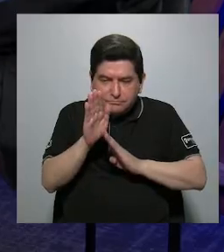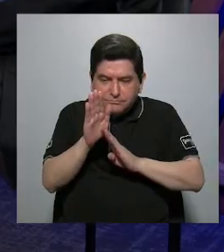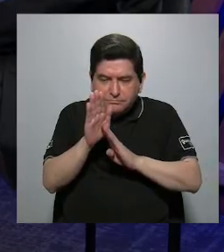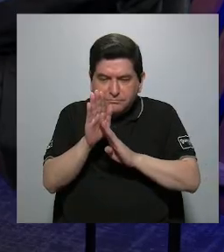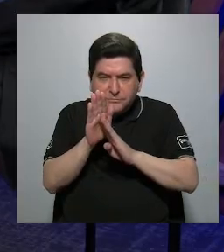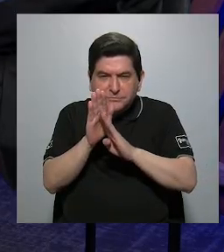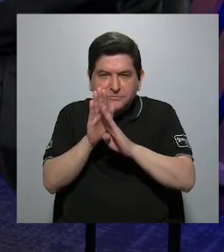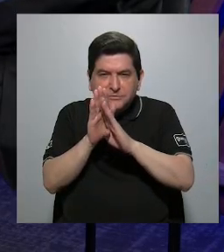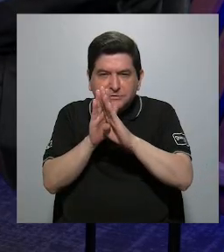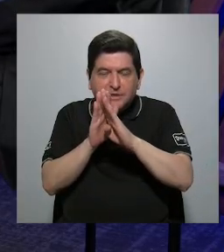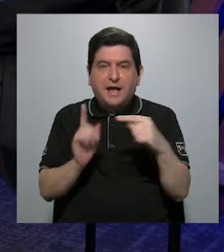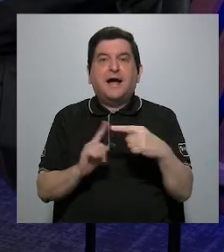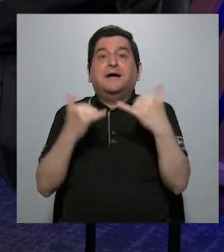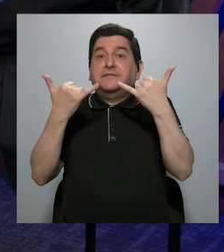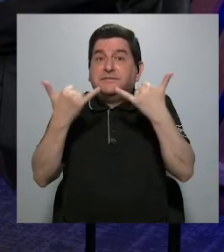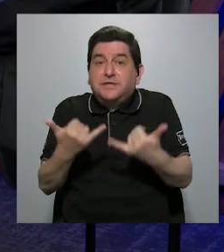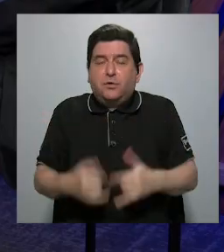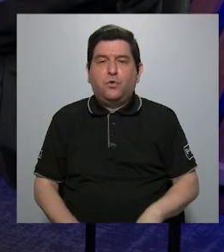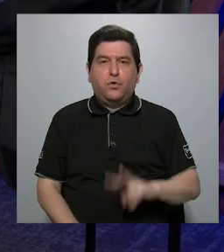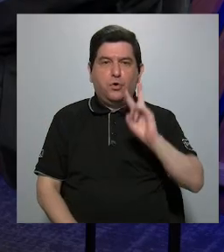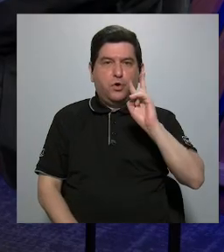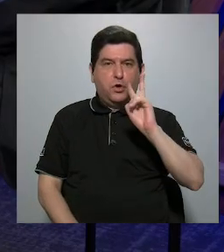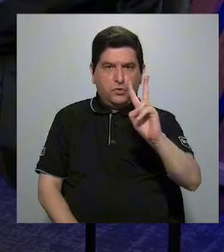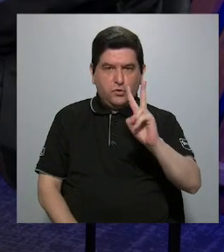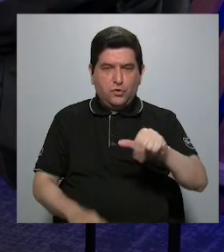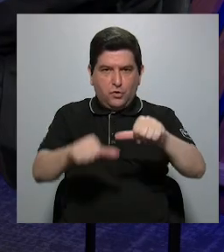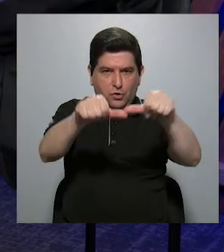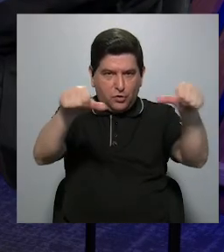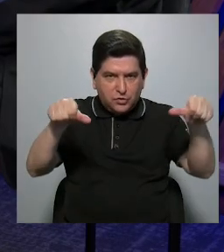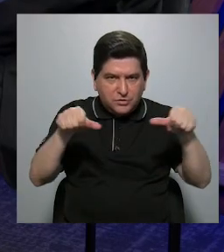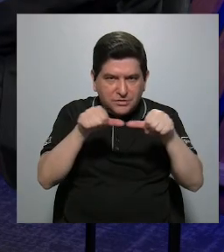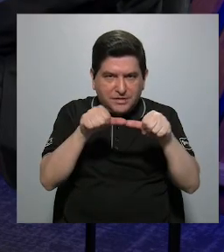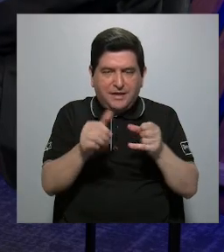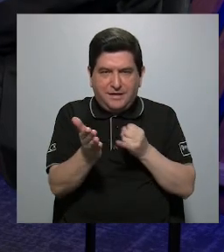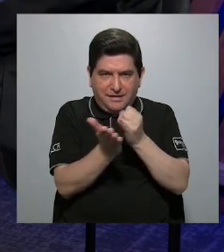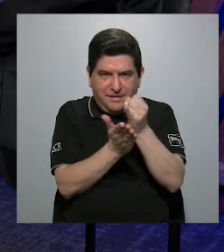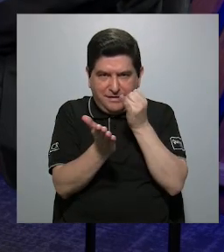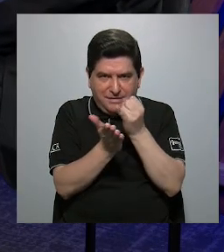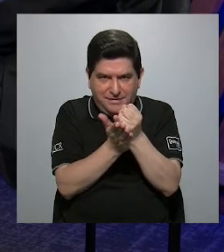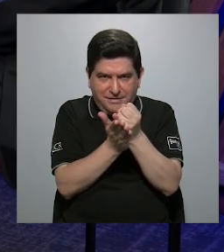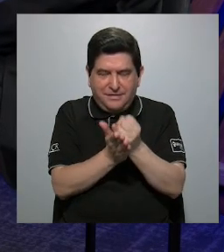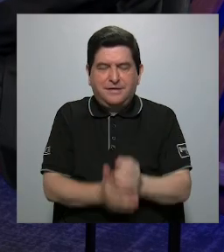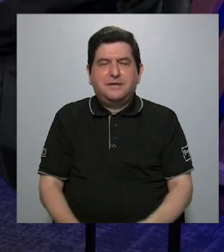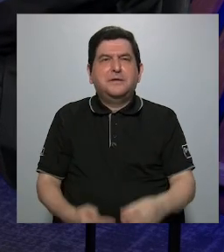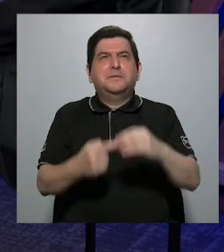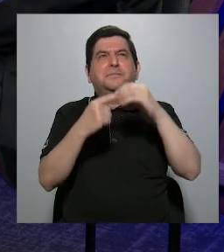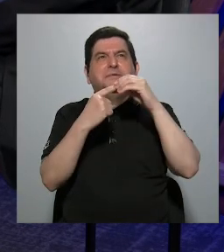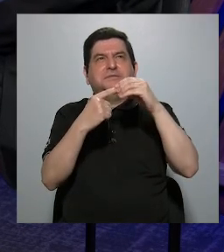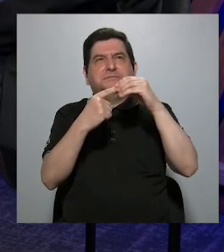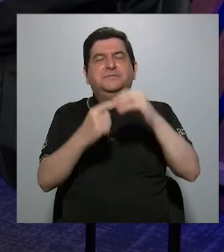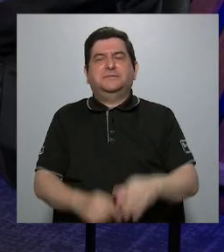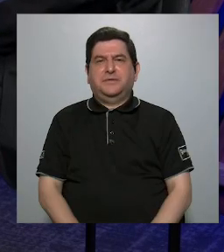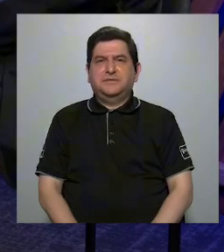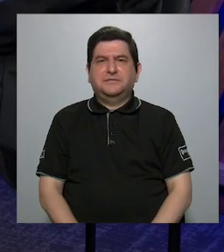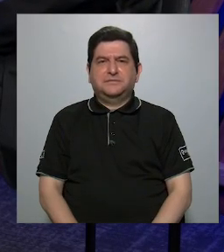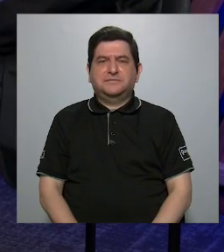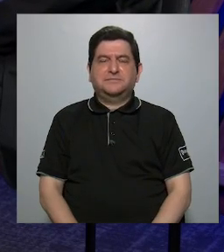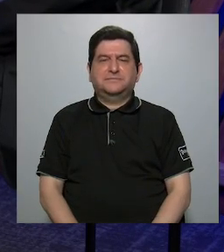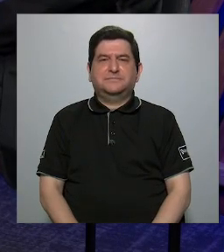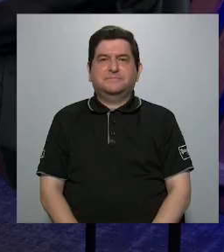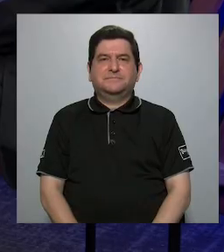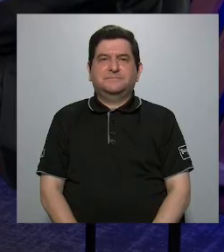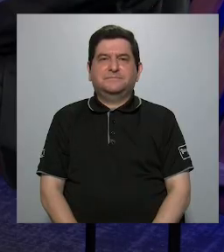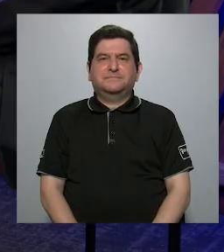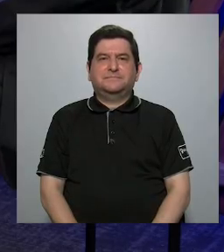ido desarrollando, por el momento, dos líneas de estudio principales, o